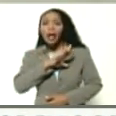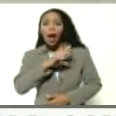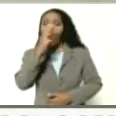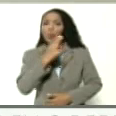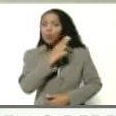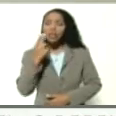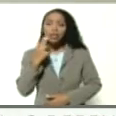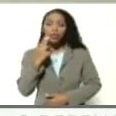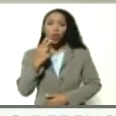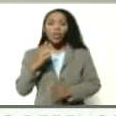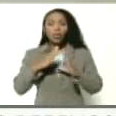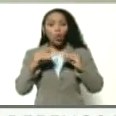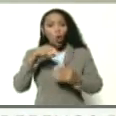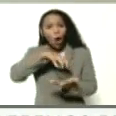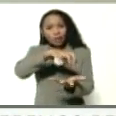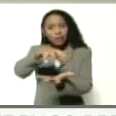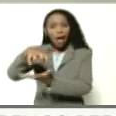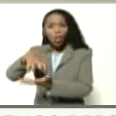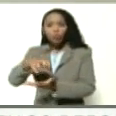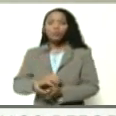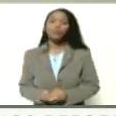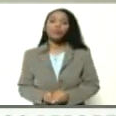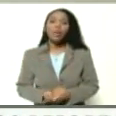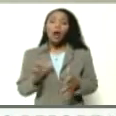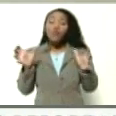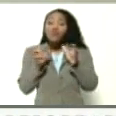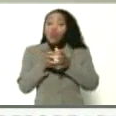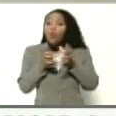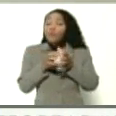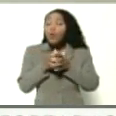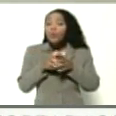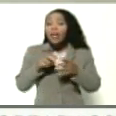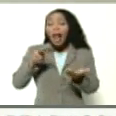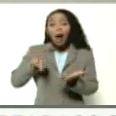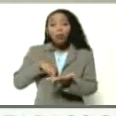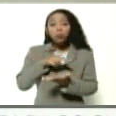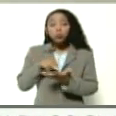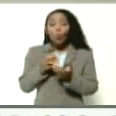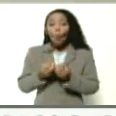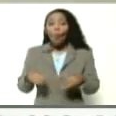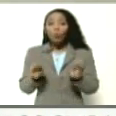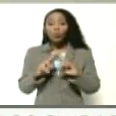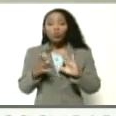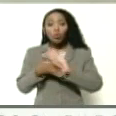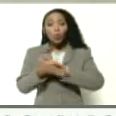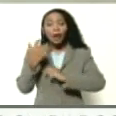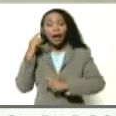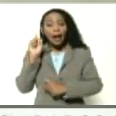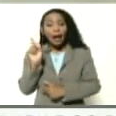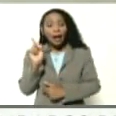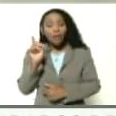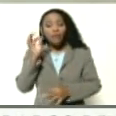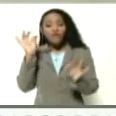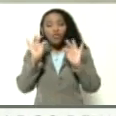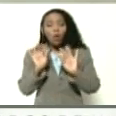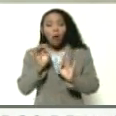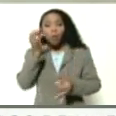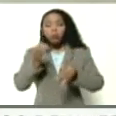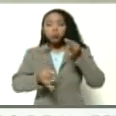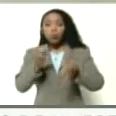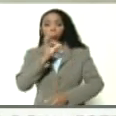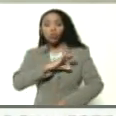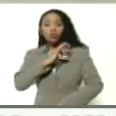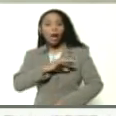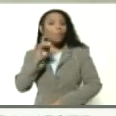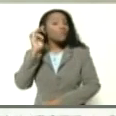de todos los estados. La Comisión de las Naciones Unidas sobre la Condición Jurídica y Social de la